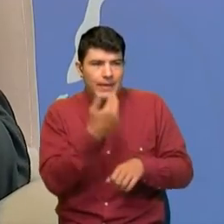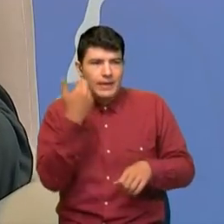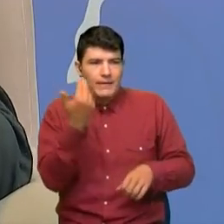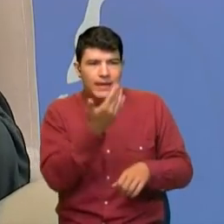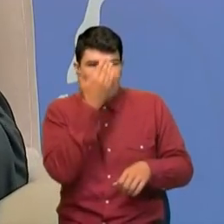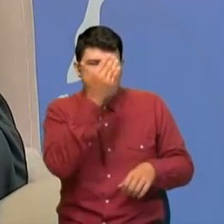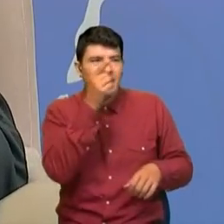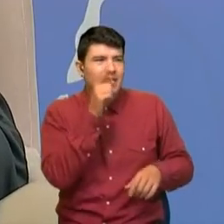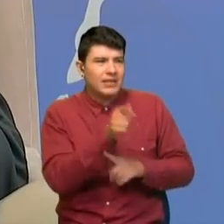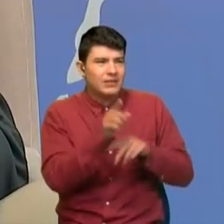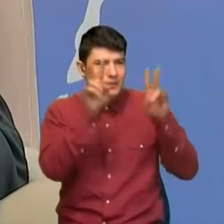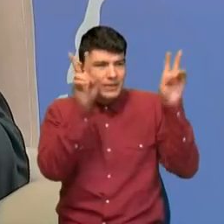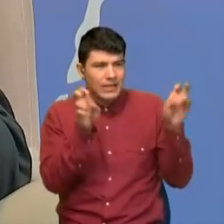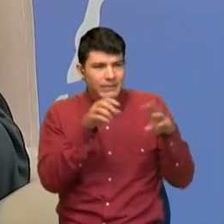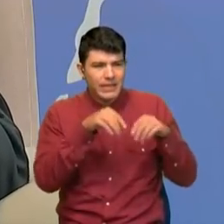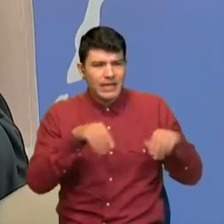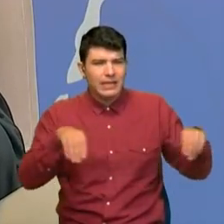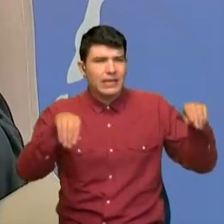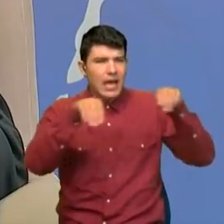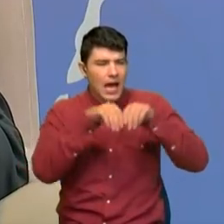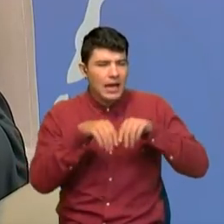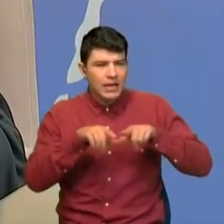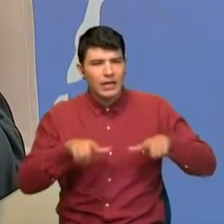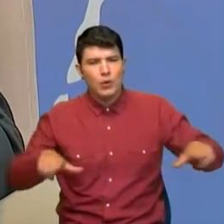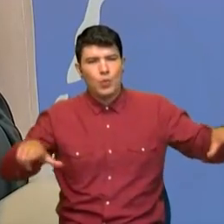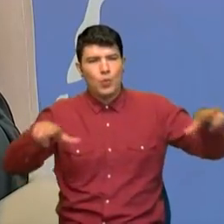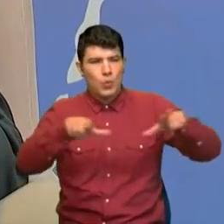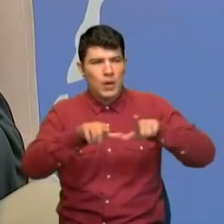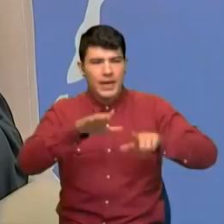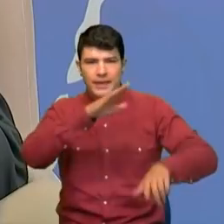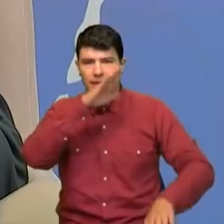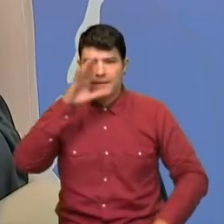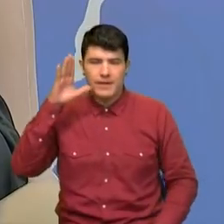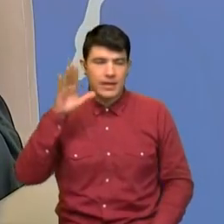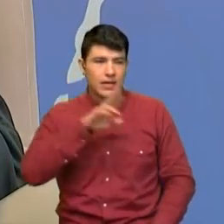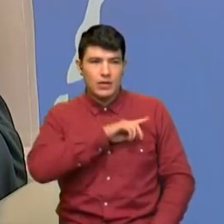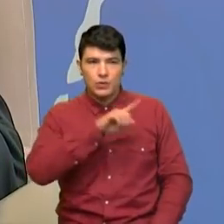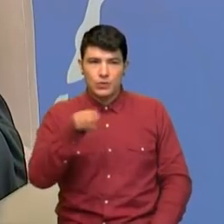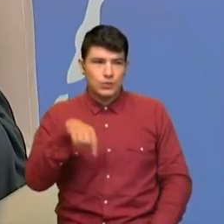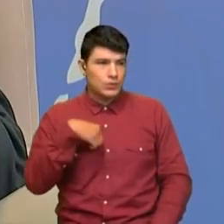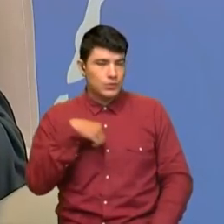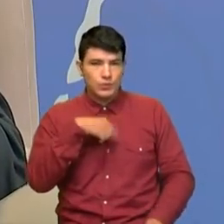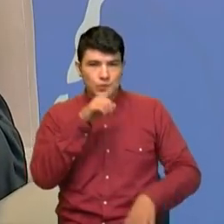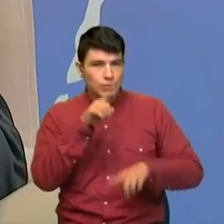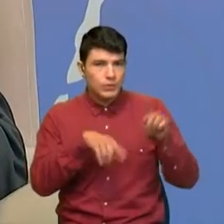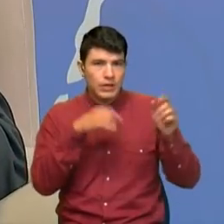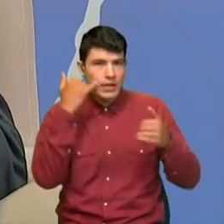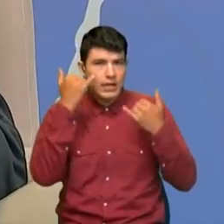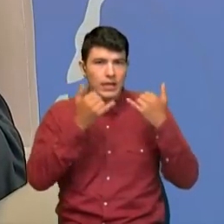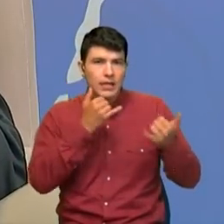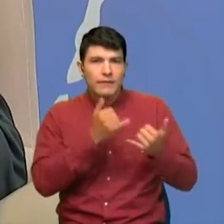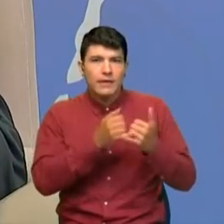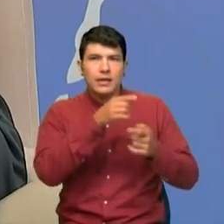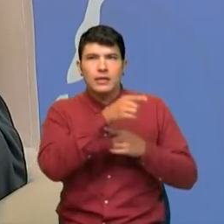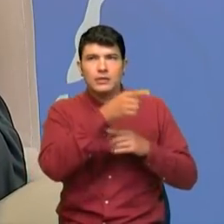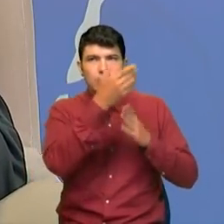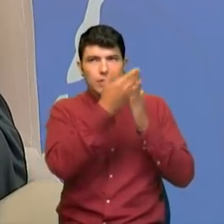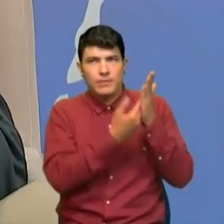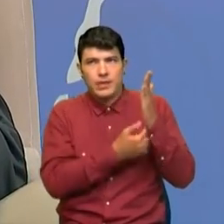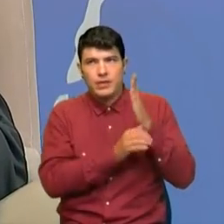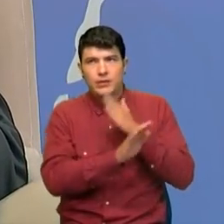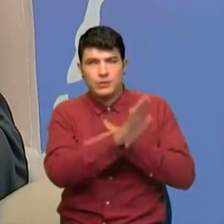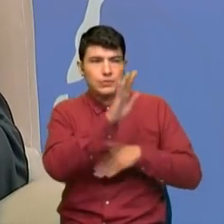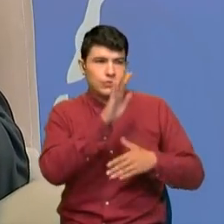de tierras, frente al tema de lotes, de fincas, que no se puede establecer mediante los documentos